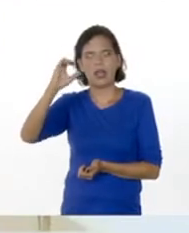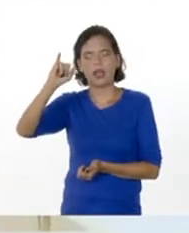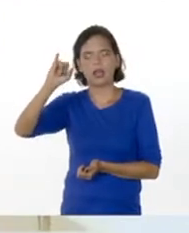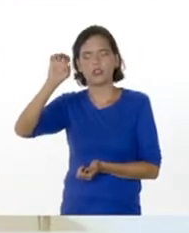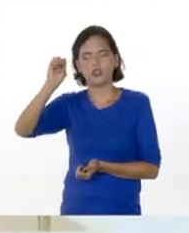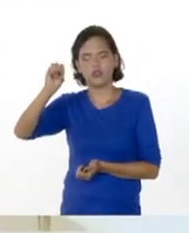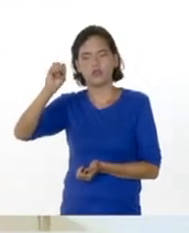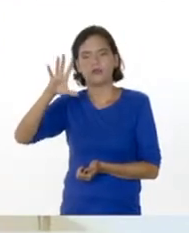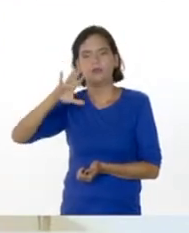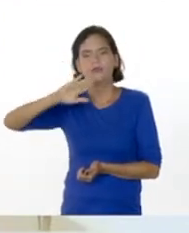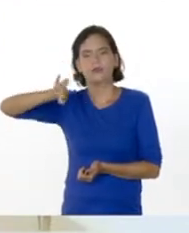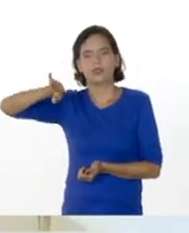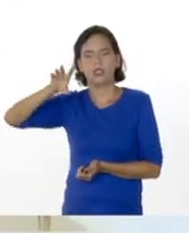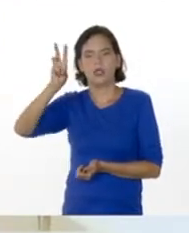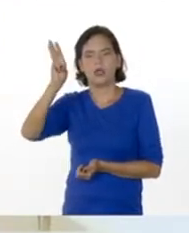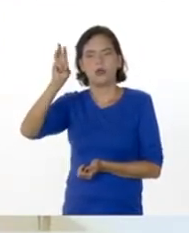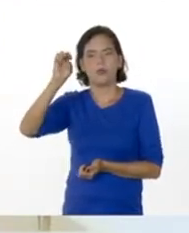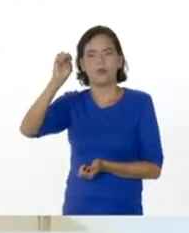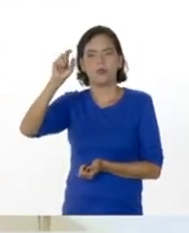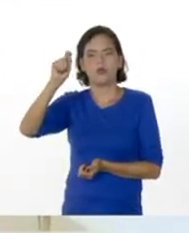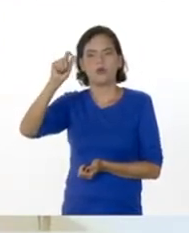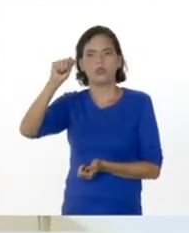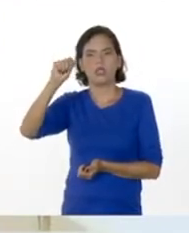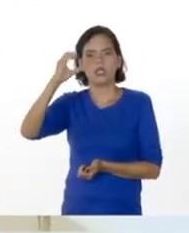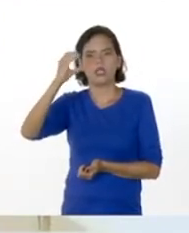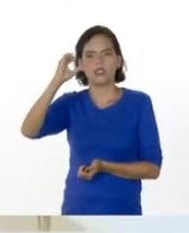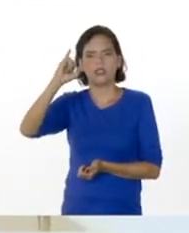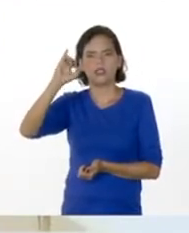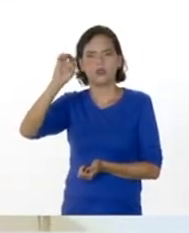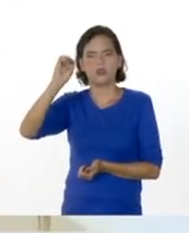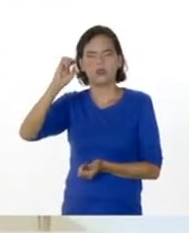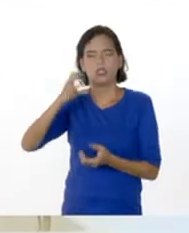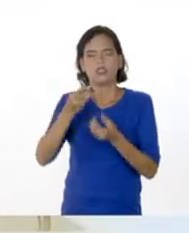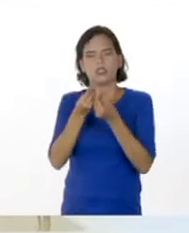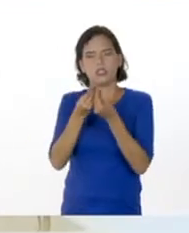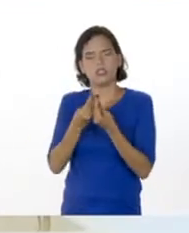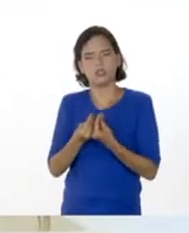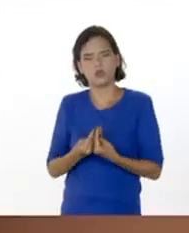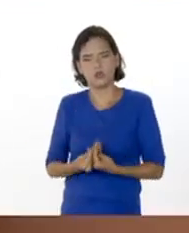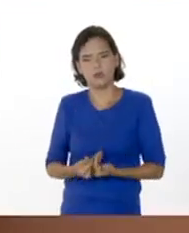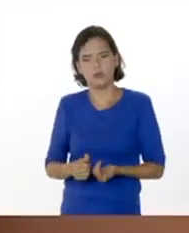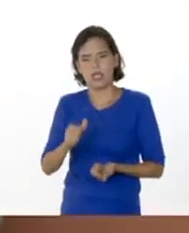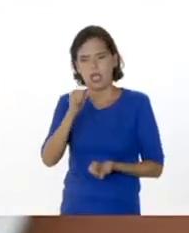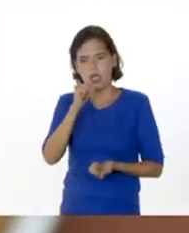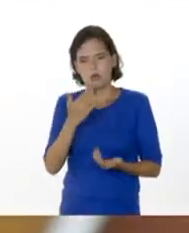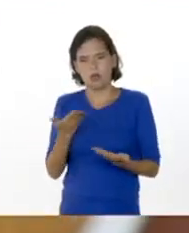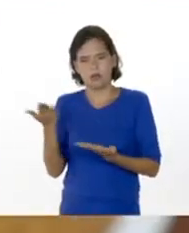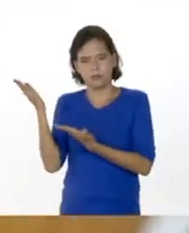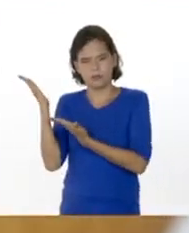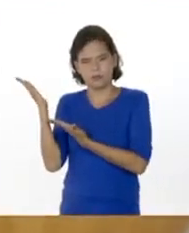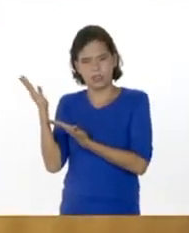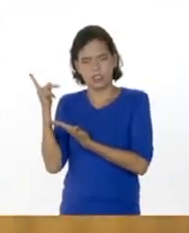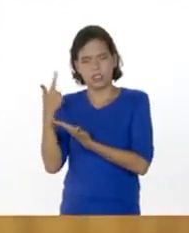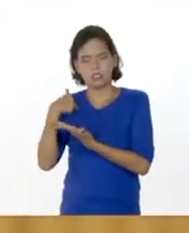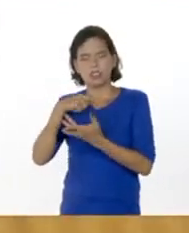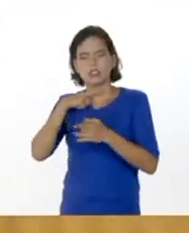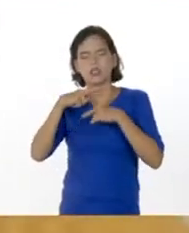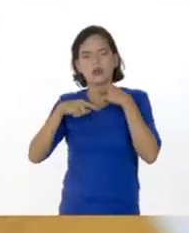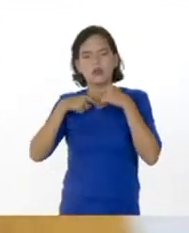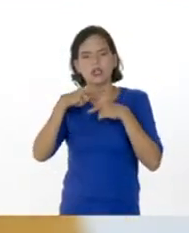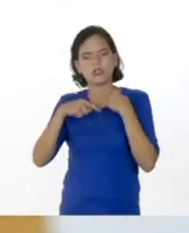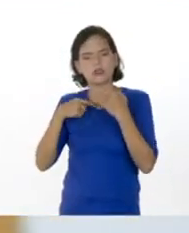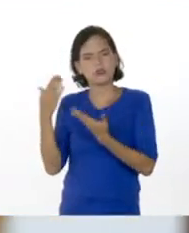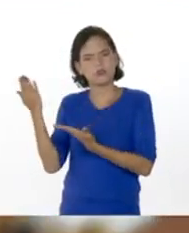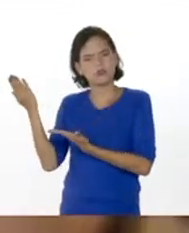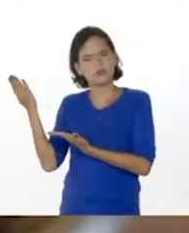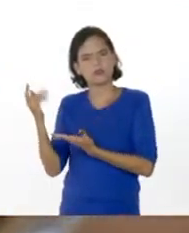que al ser disuelto en agua, obtenemos esta coloración tan llamativa